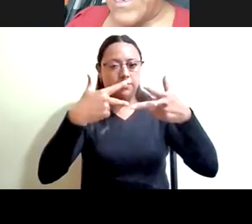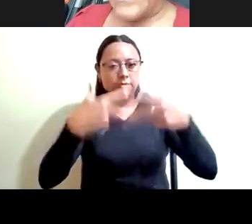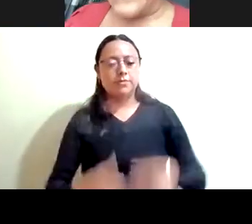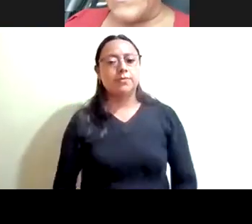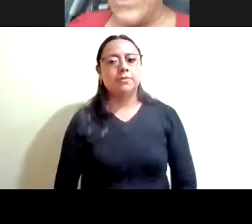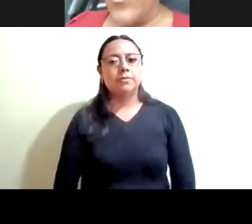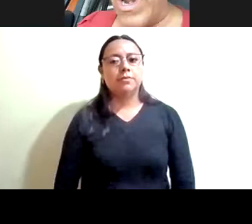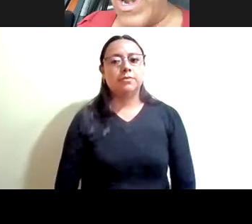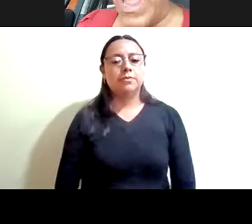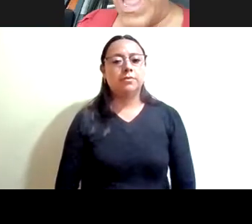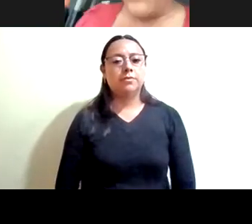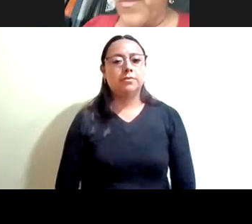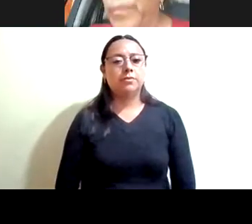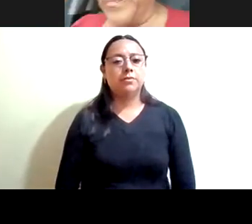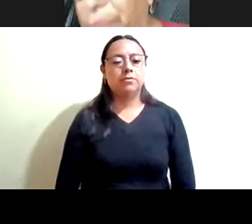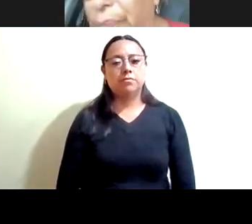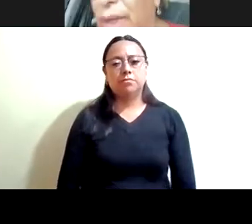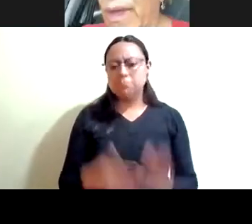en ningún lado